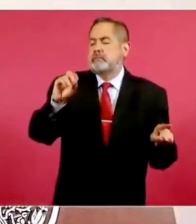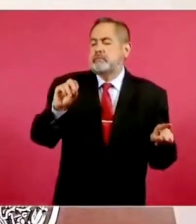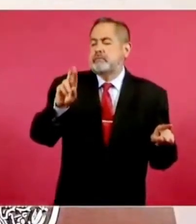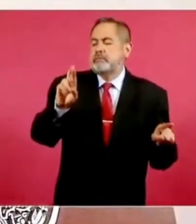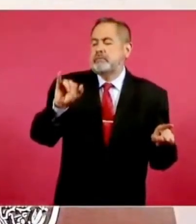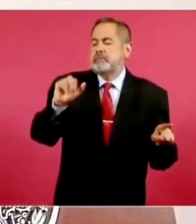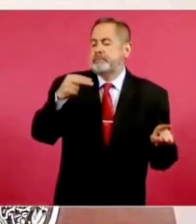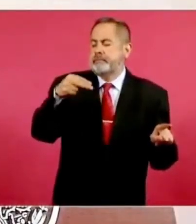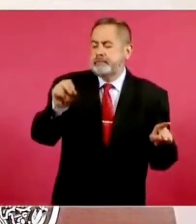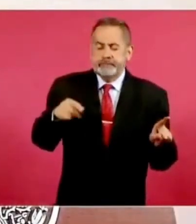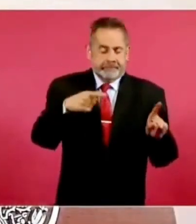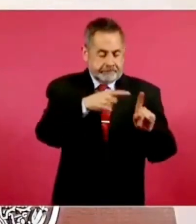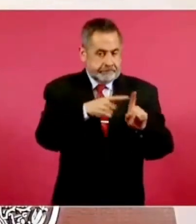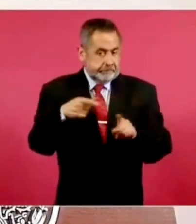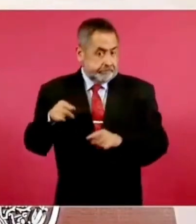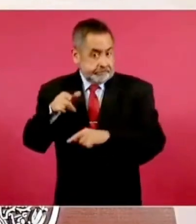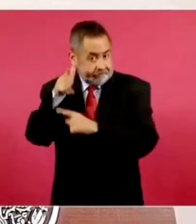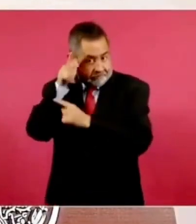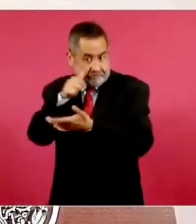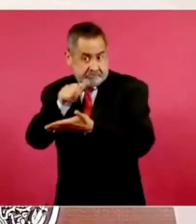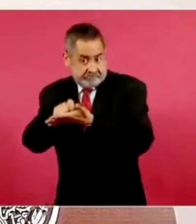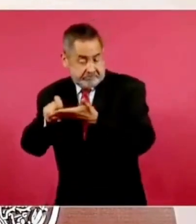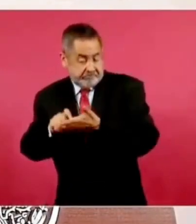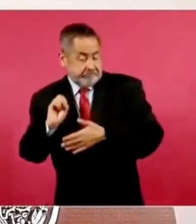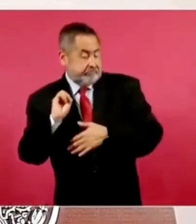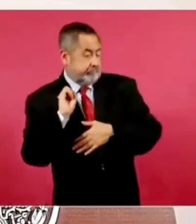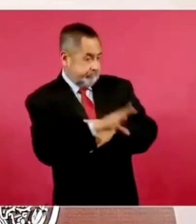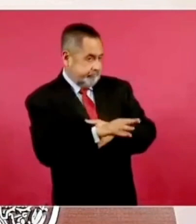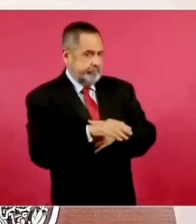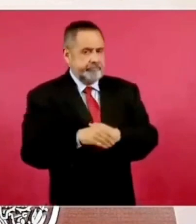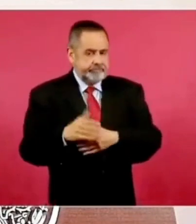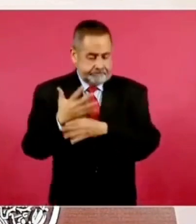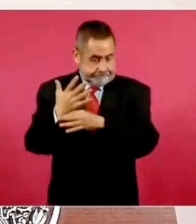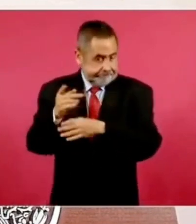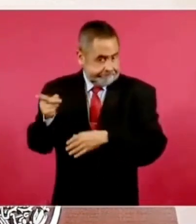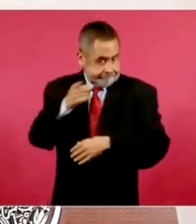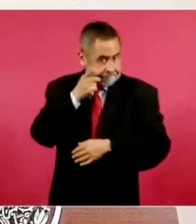Riaño escribía, lo cito: